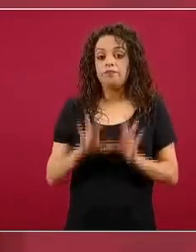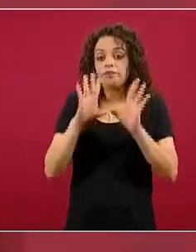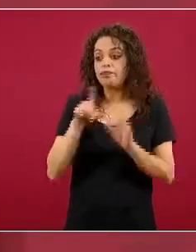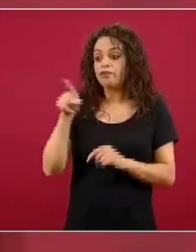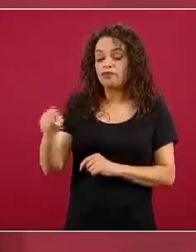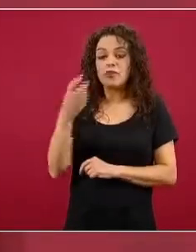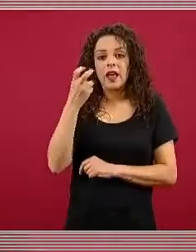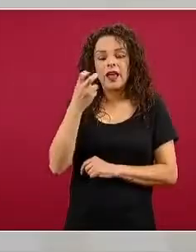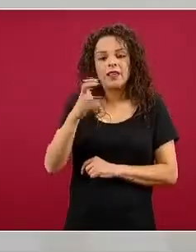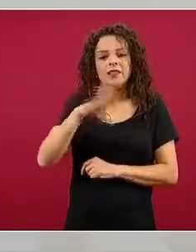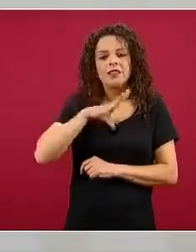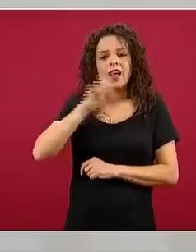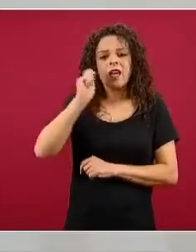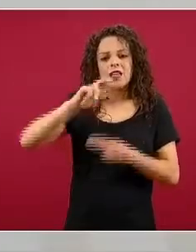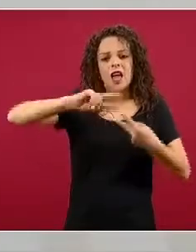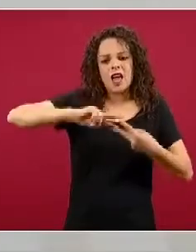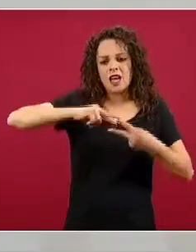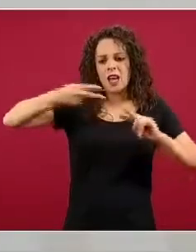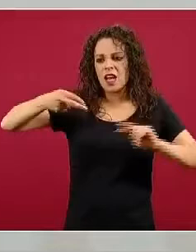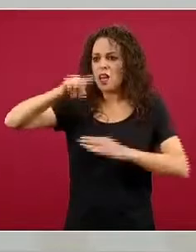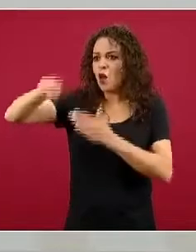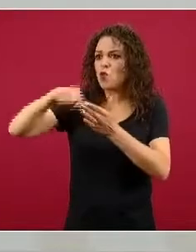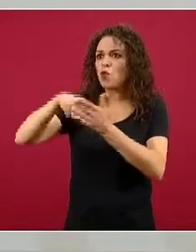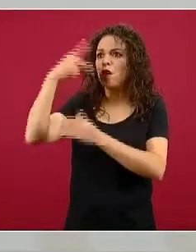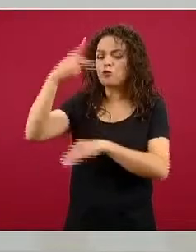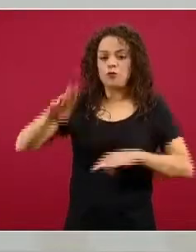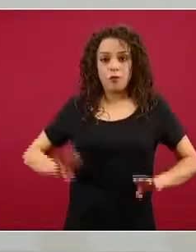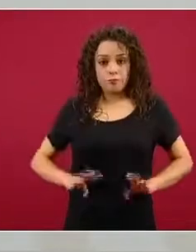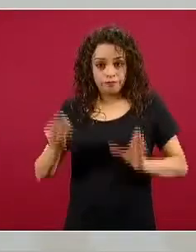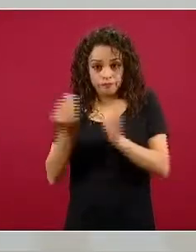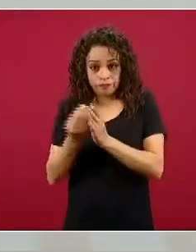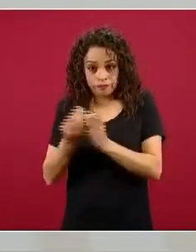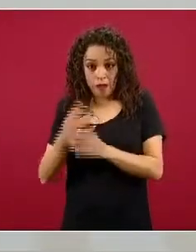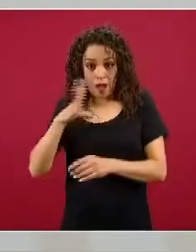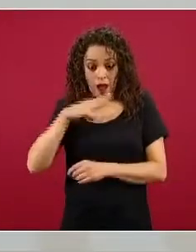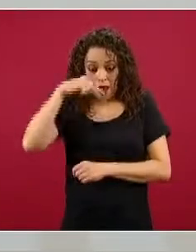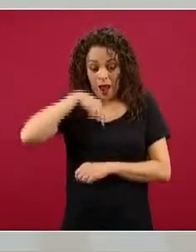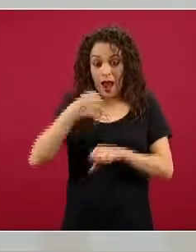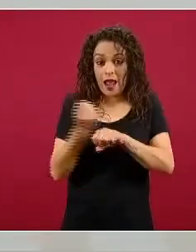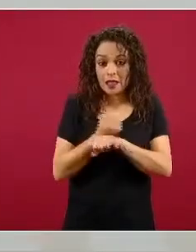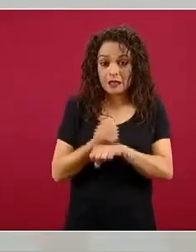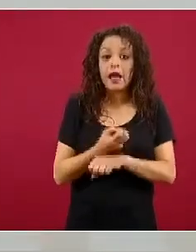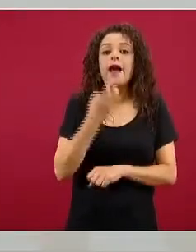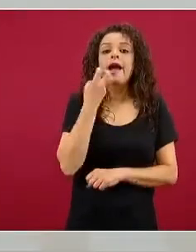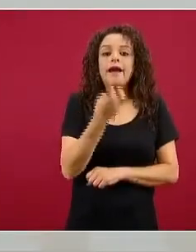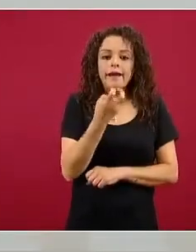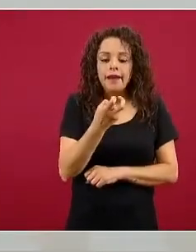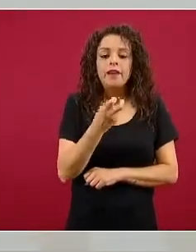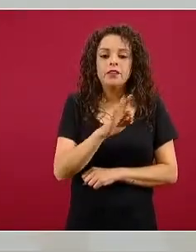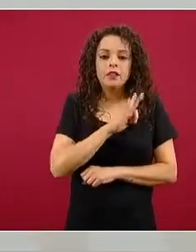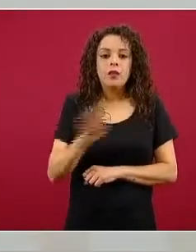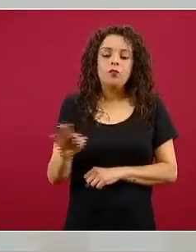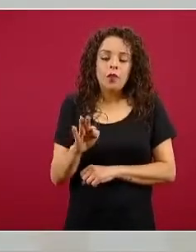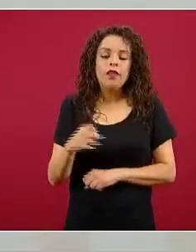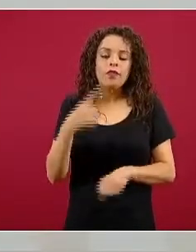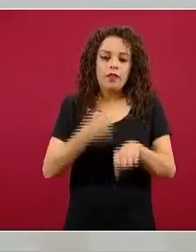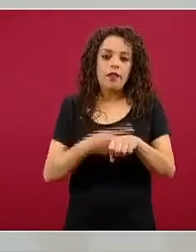esa carga genética de ese lugar endémico. Entonces, básicamente, no sé si contesta tu pregunta